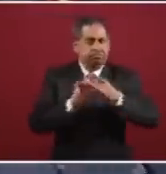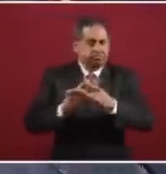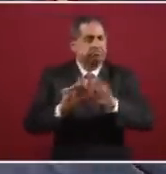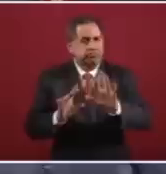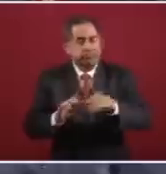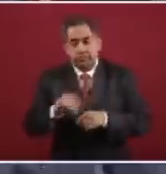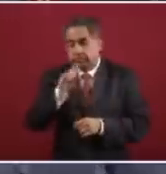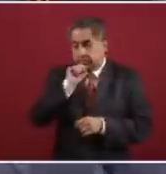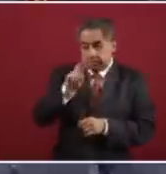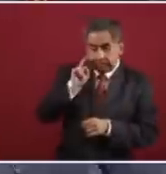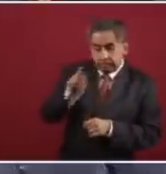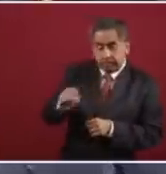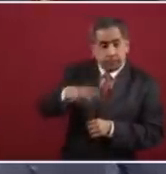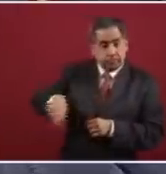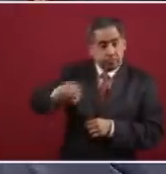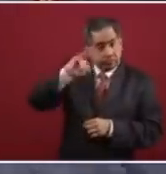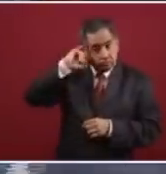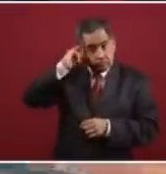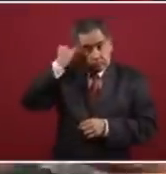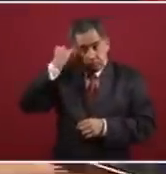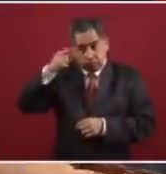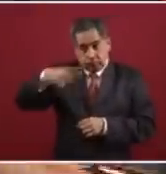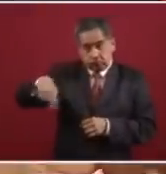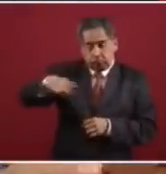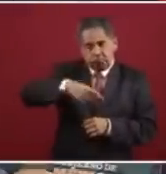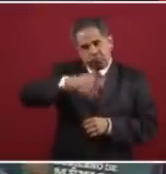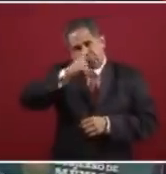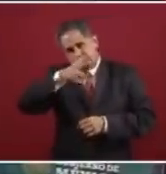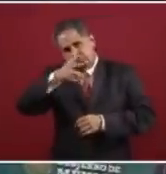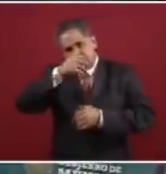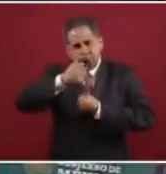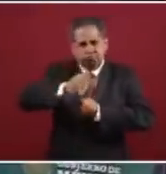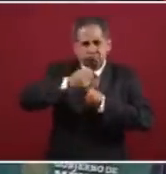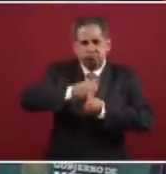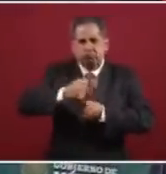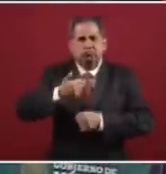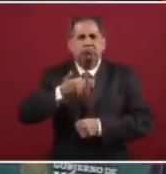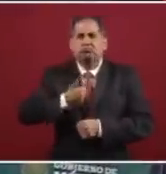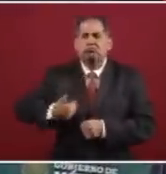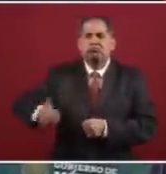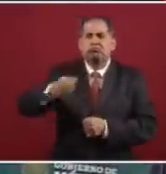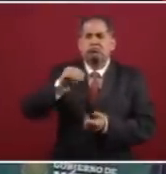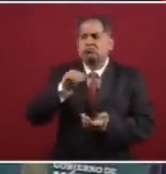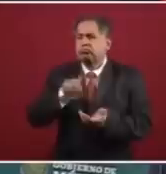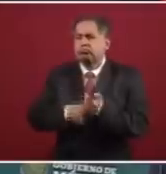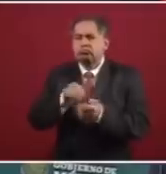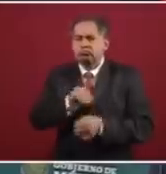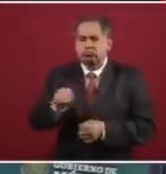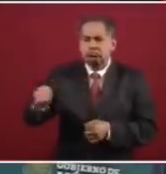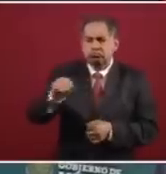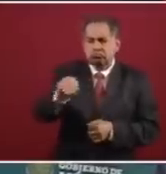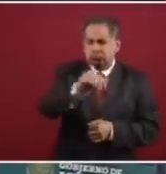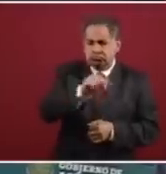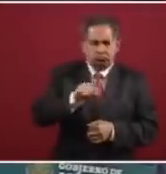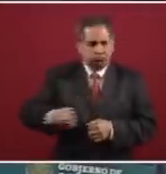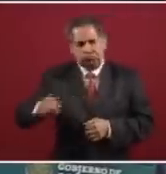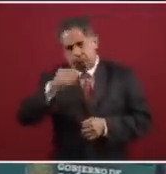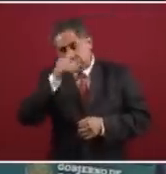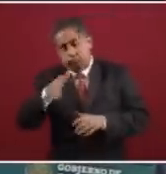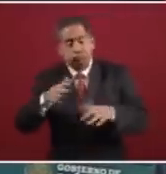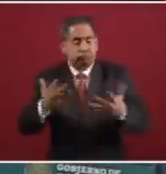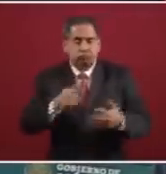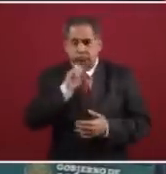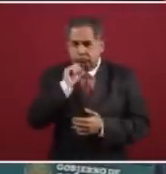los indígenas, quienes hacían protestas prácticamente en cada uno de los poblados a donde acudió. Y